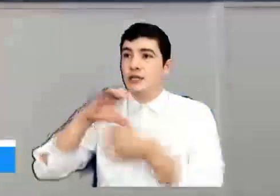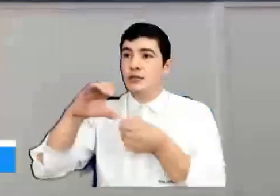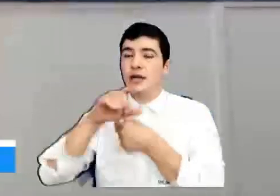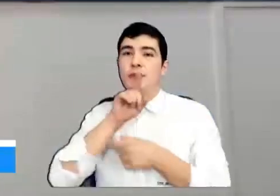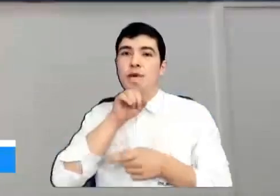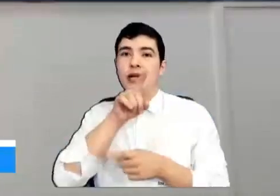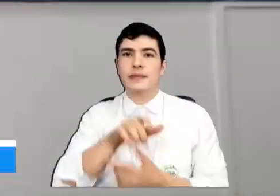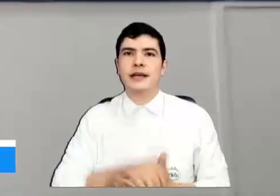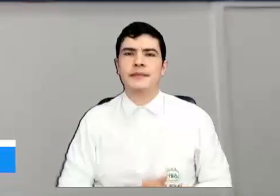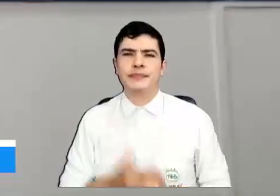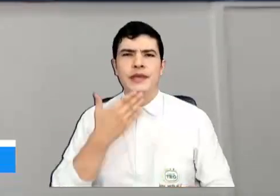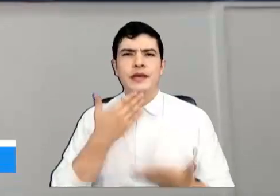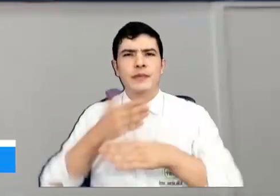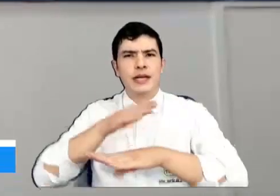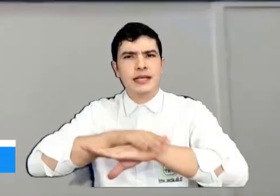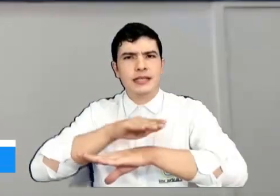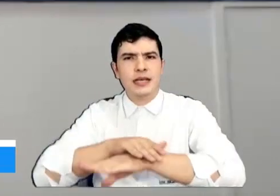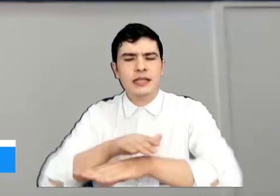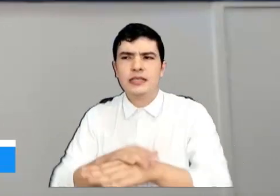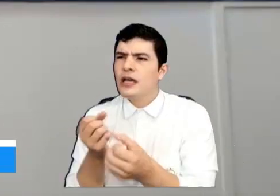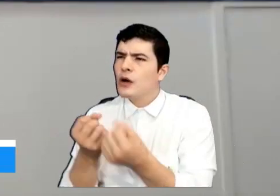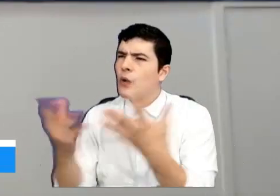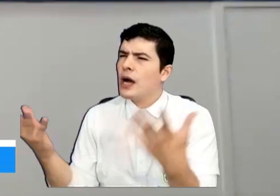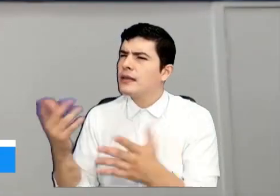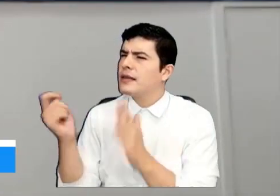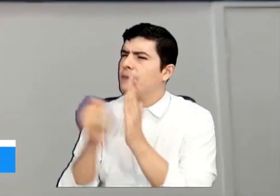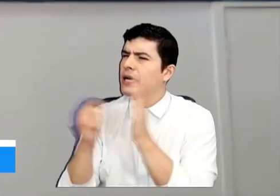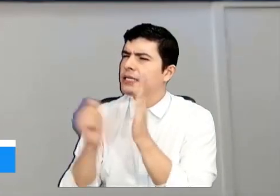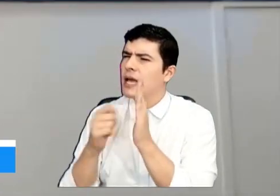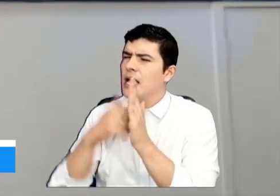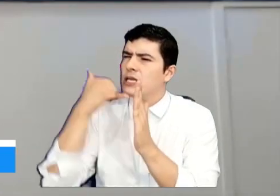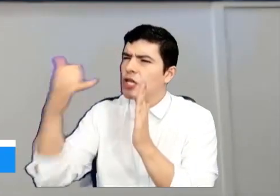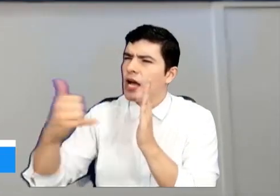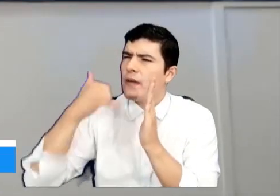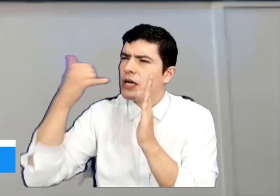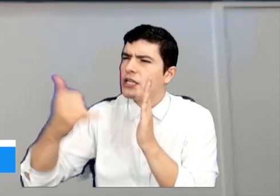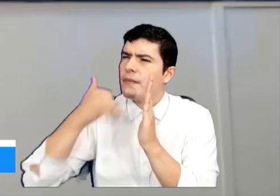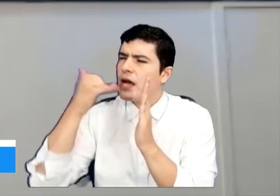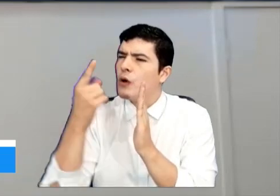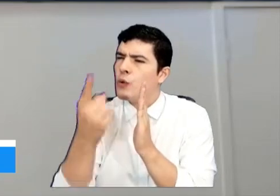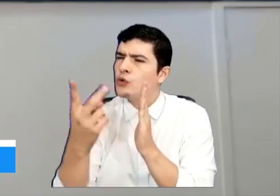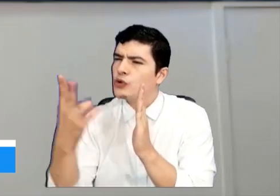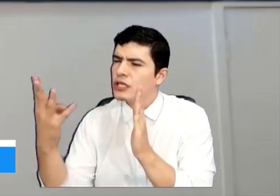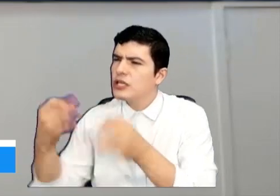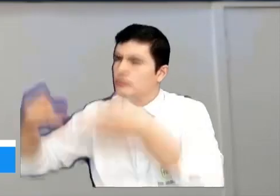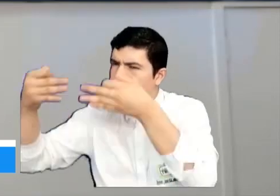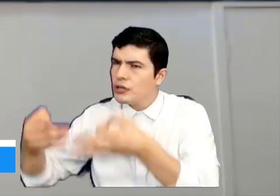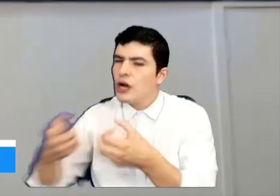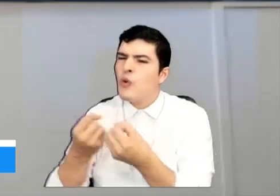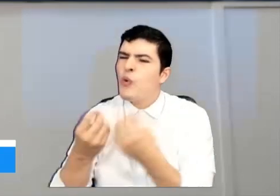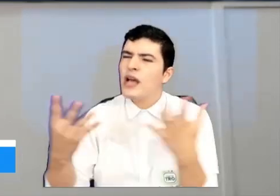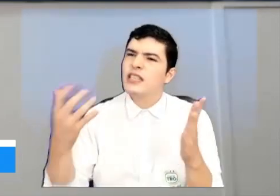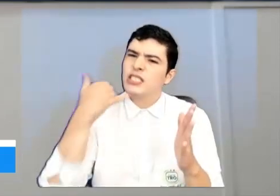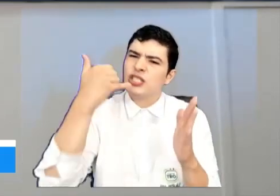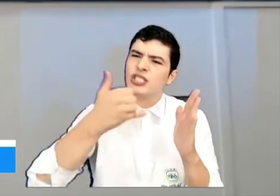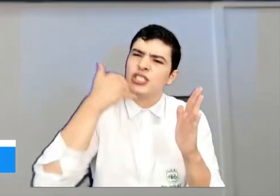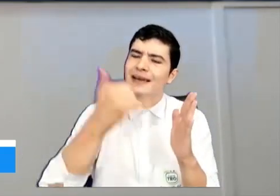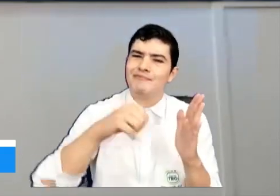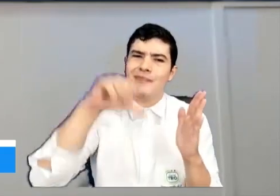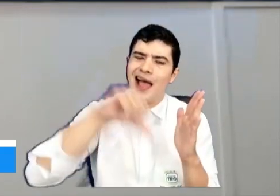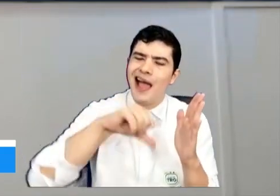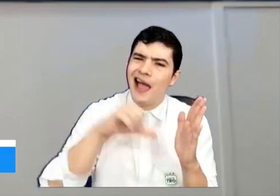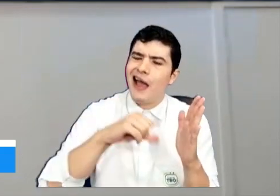Muchas gracias. Muchas gracias. Un saludo muy especial a toda la audiencia. Efectivamente, antes de la pandemia teníamos un promedio de llamadas de